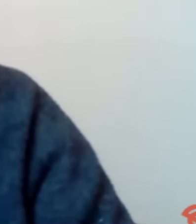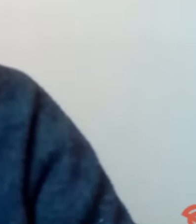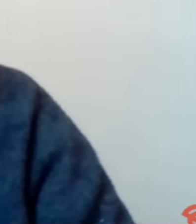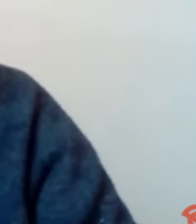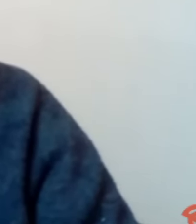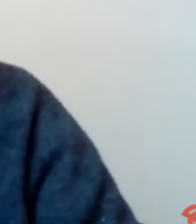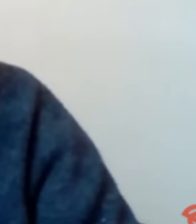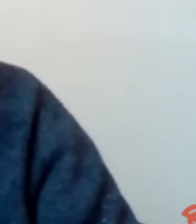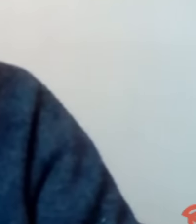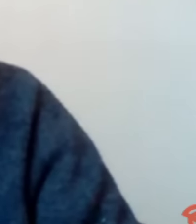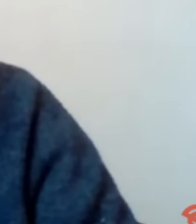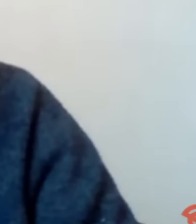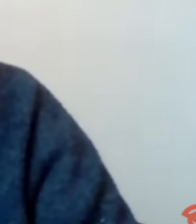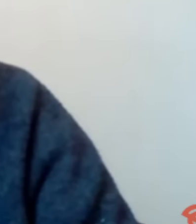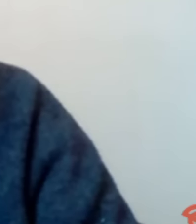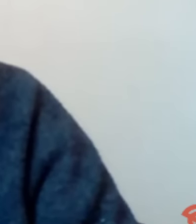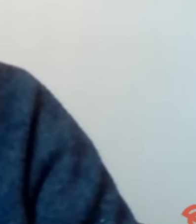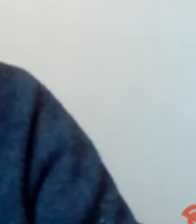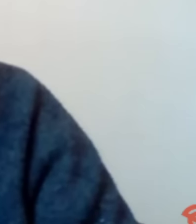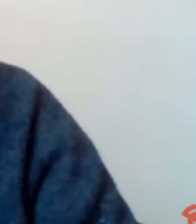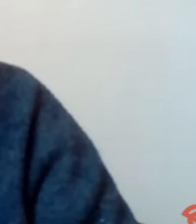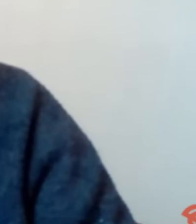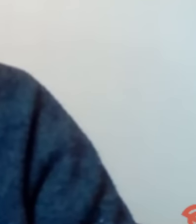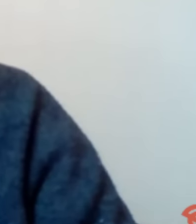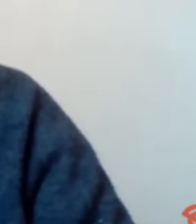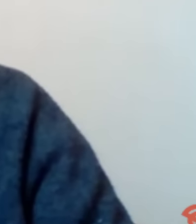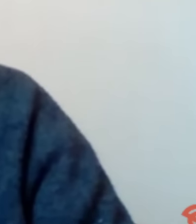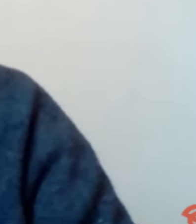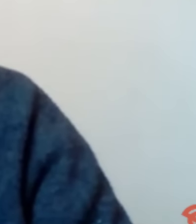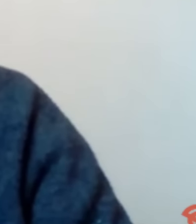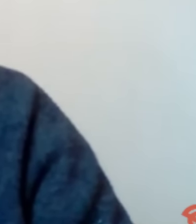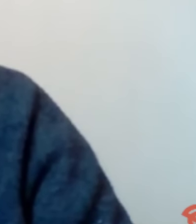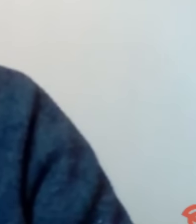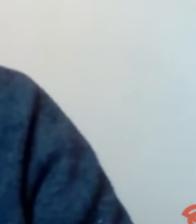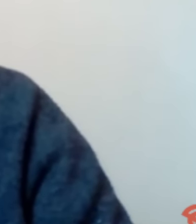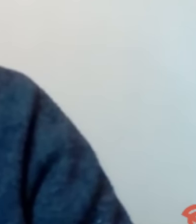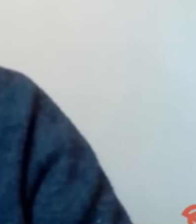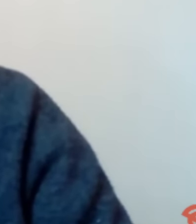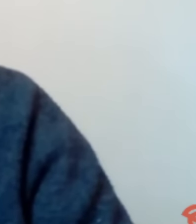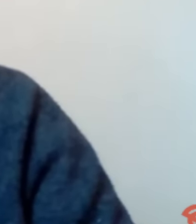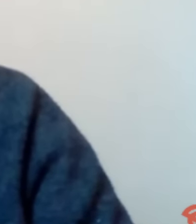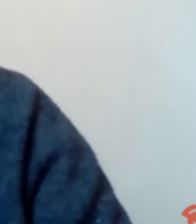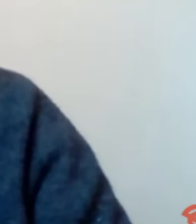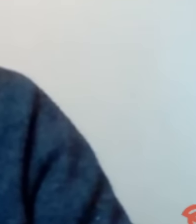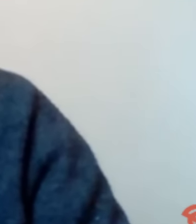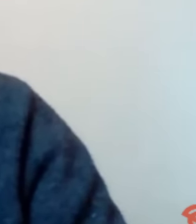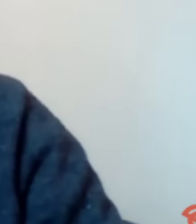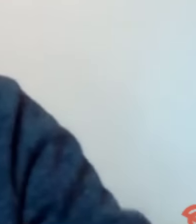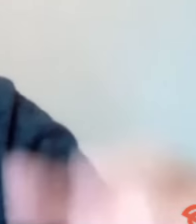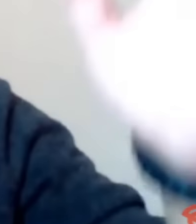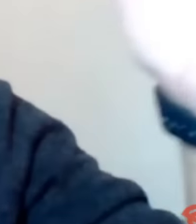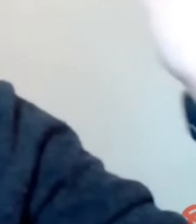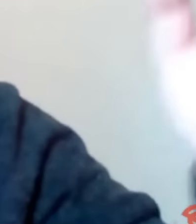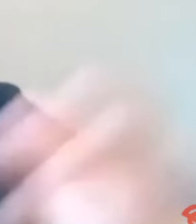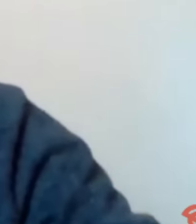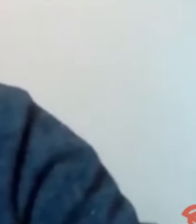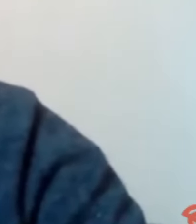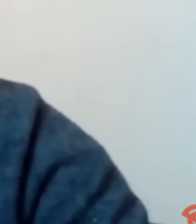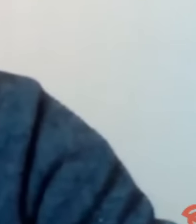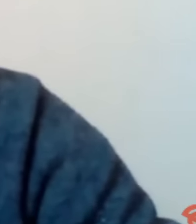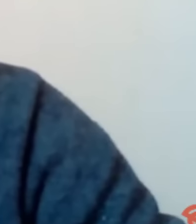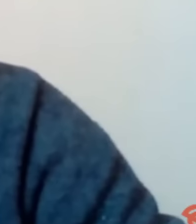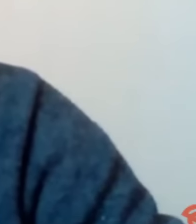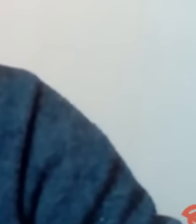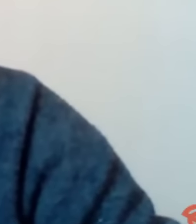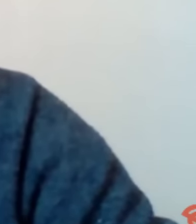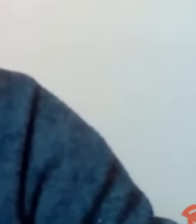Y un merecido descanso, el dedicarse al arado, como Víctor Jara decía en su momento, el dedicarse a